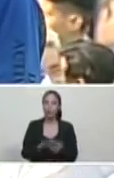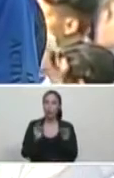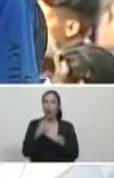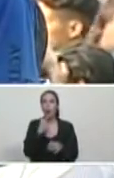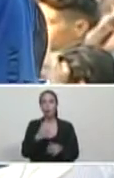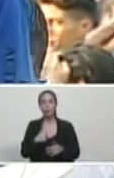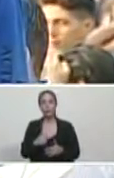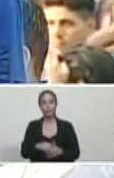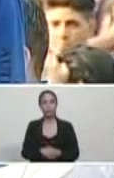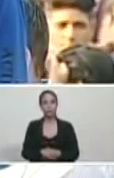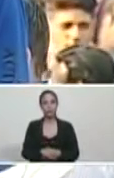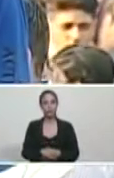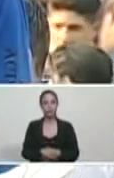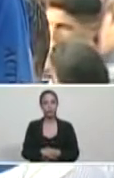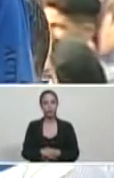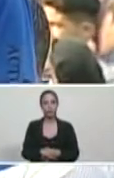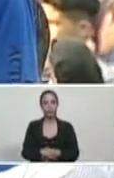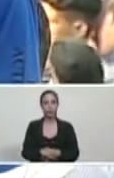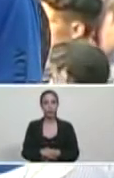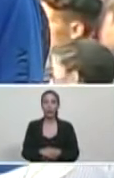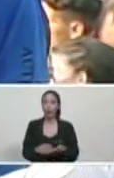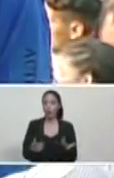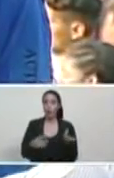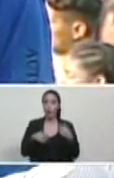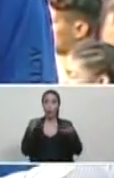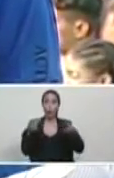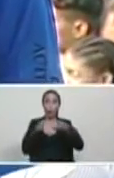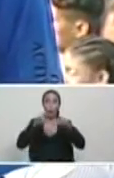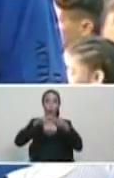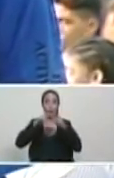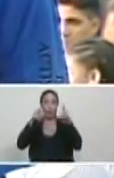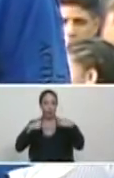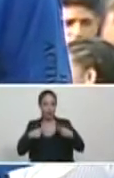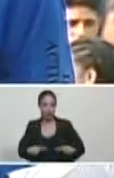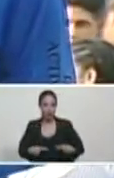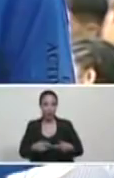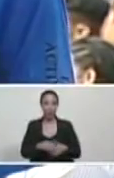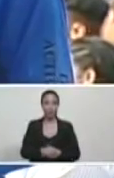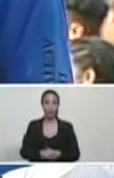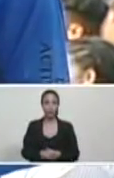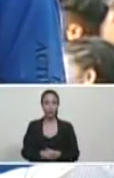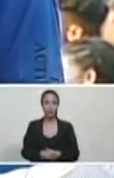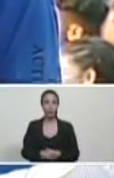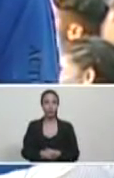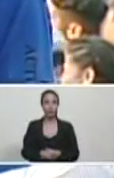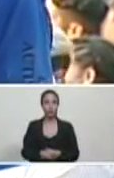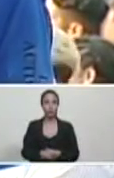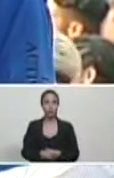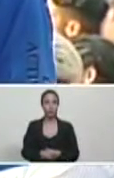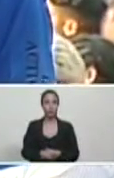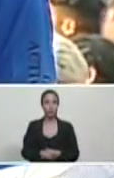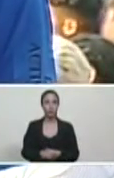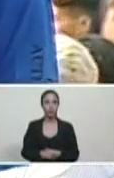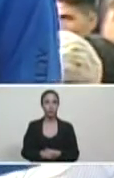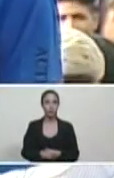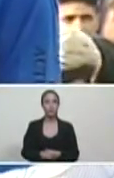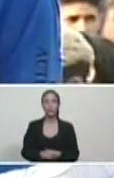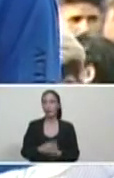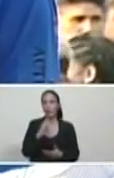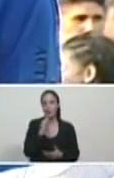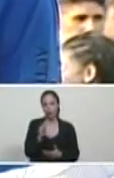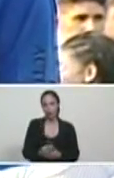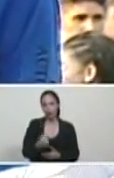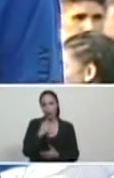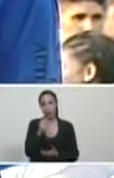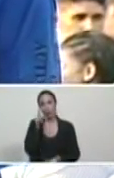movimiento, a llamar Movimiento por la Paz y la Vida, jamás olvidarlo. Porque de verdad creció y aquí estamos